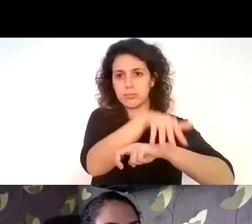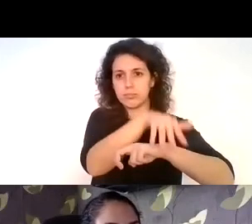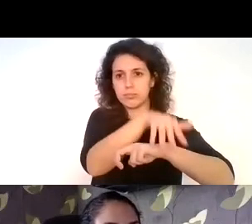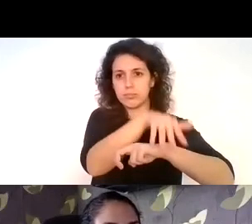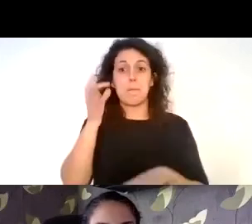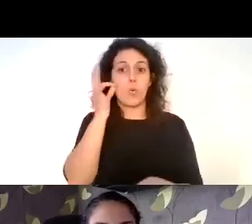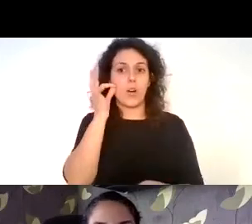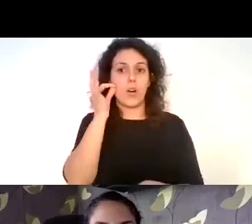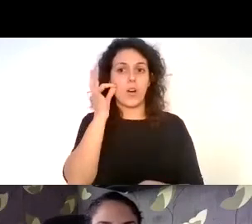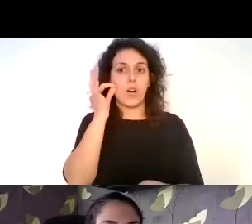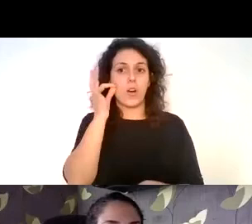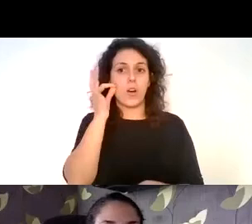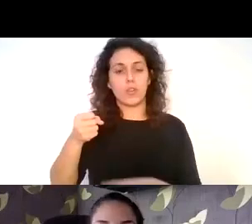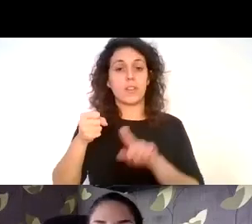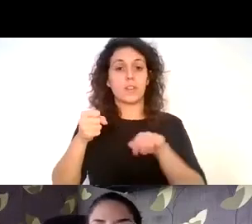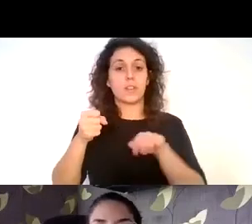señalando algo.